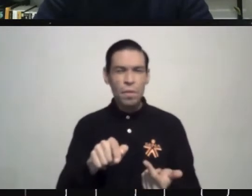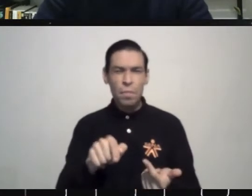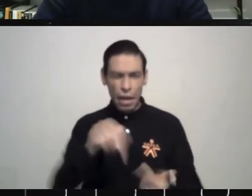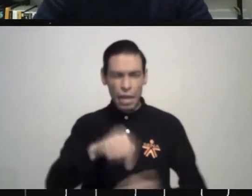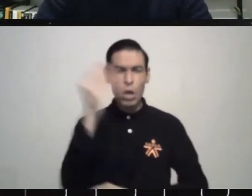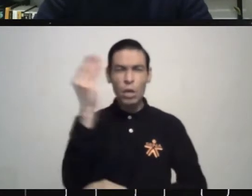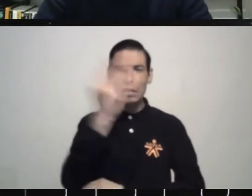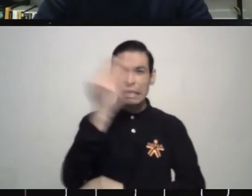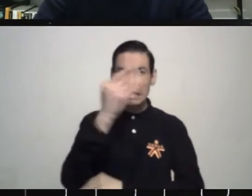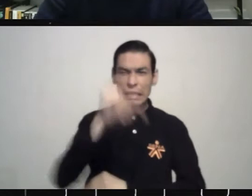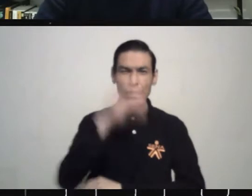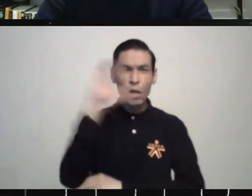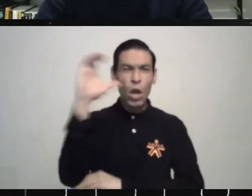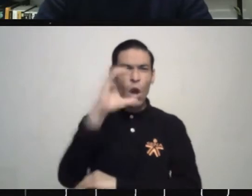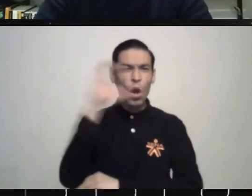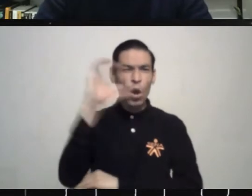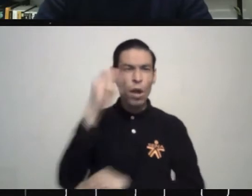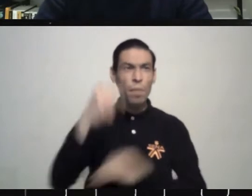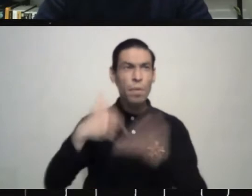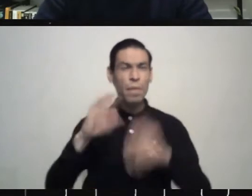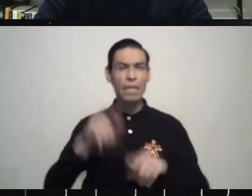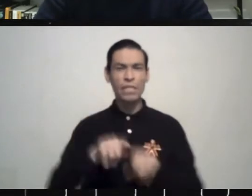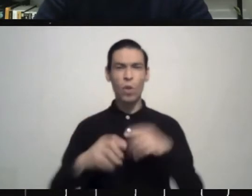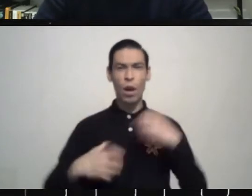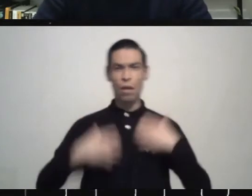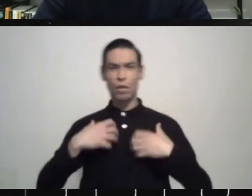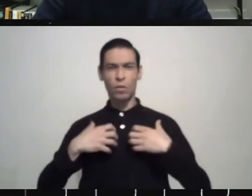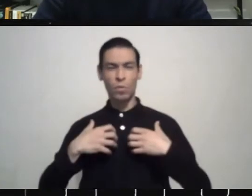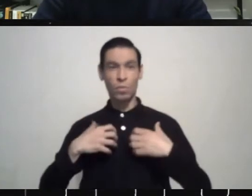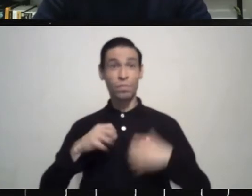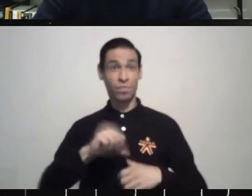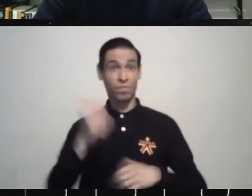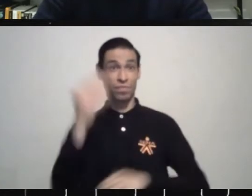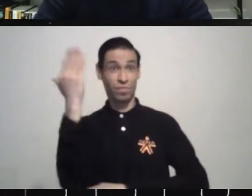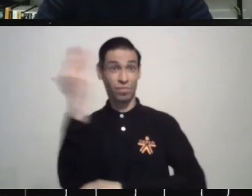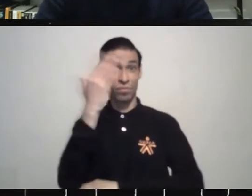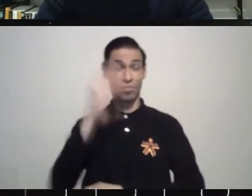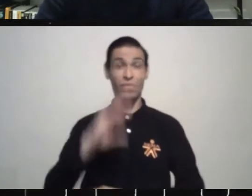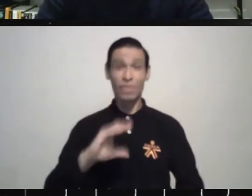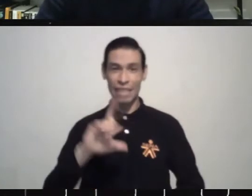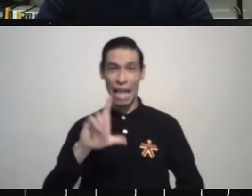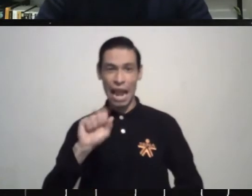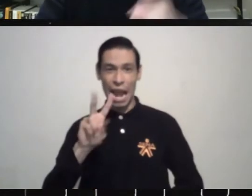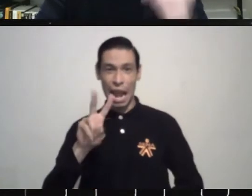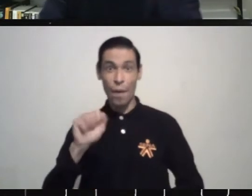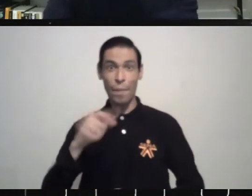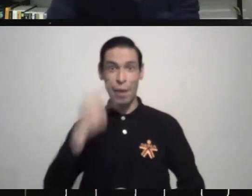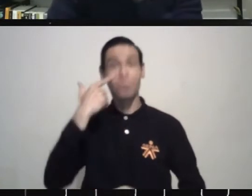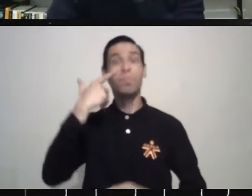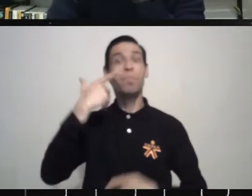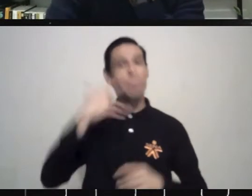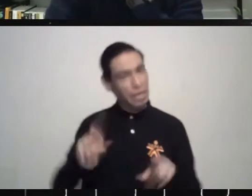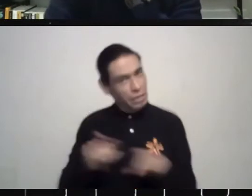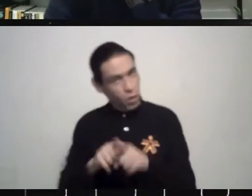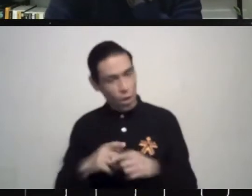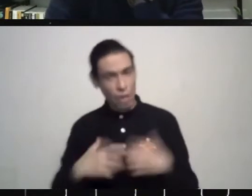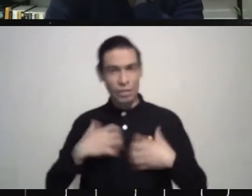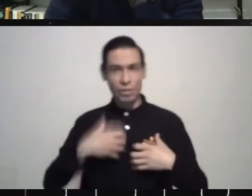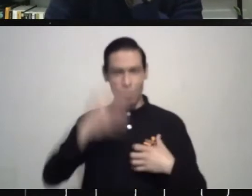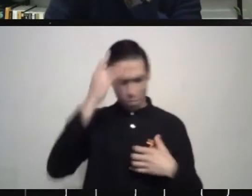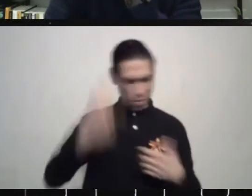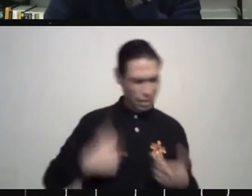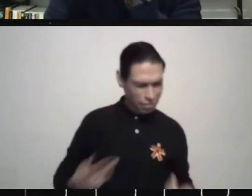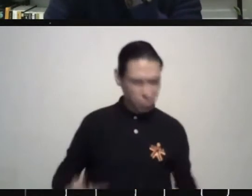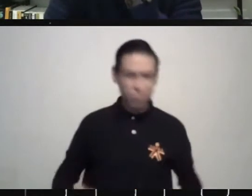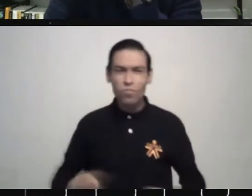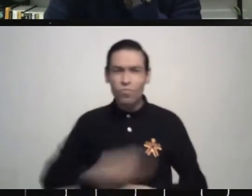sea, de hecho, Lavaperros, si tuviera otro enfoque, podría ser perfectamente una película de terror en muchos momentos, porque pues esta realidad de nosotros nos desborda y termina siendo